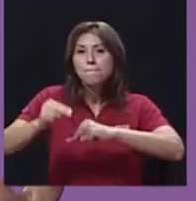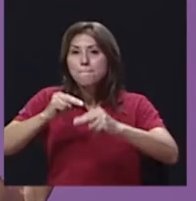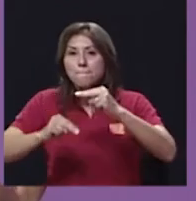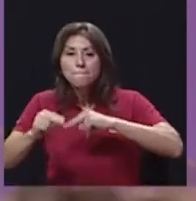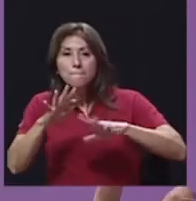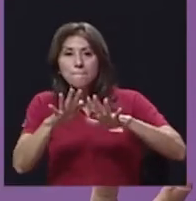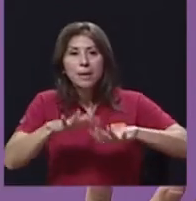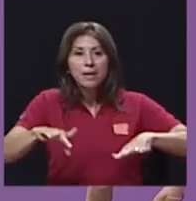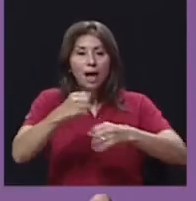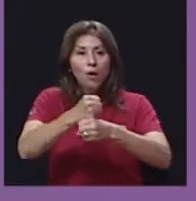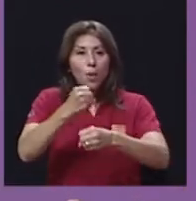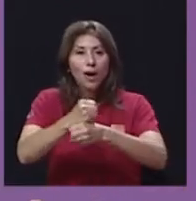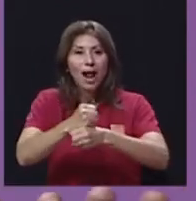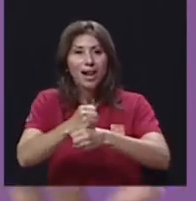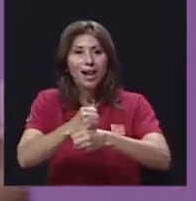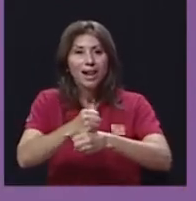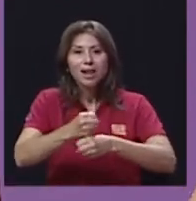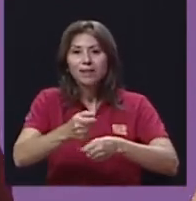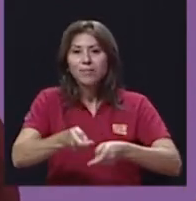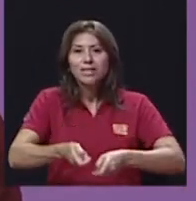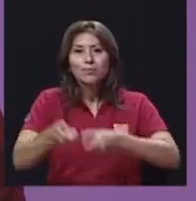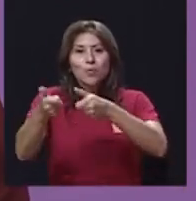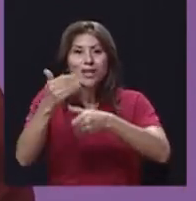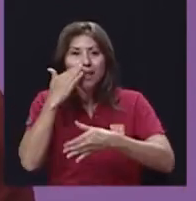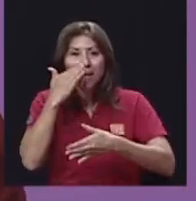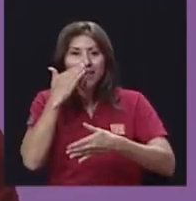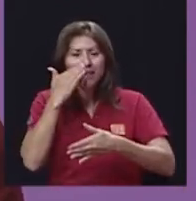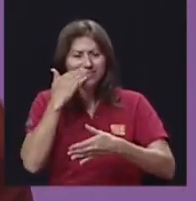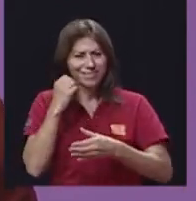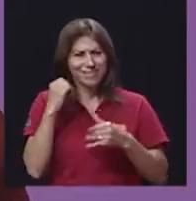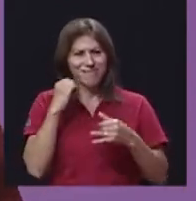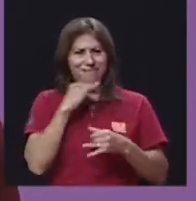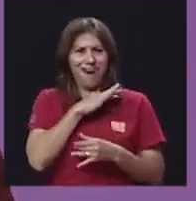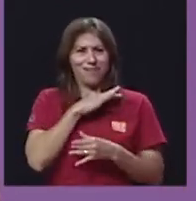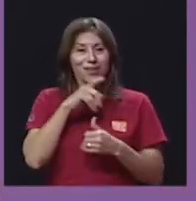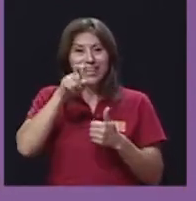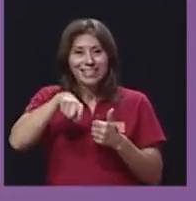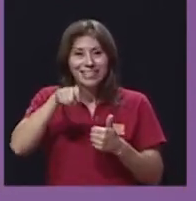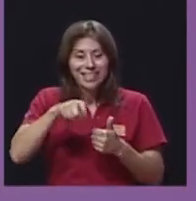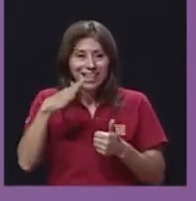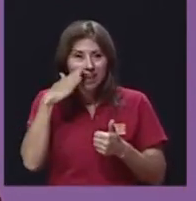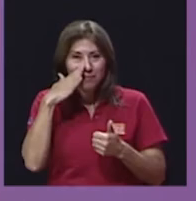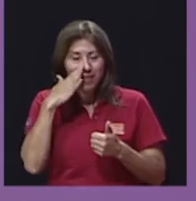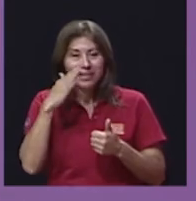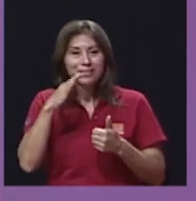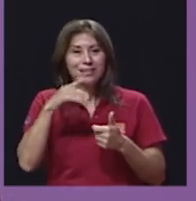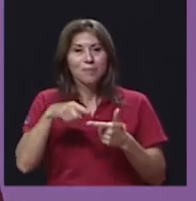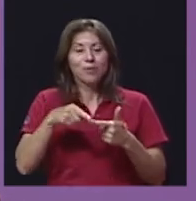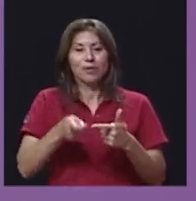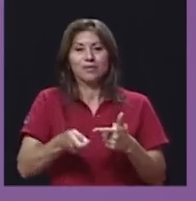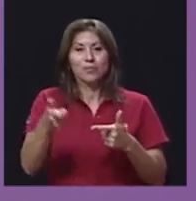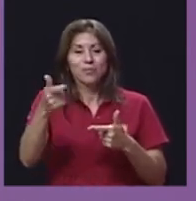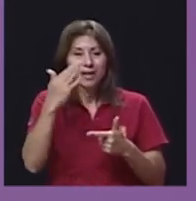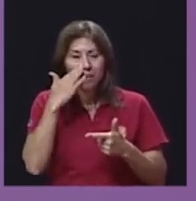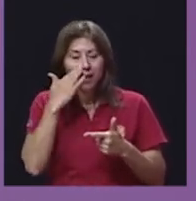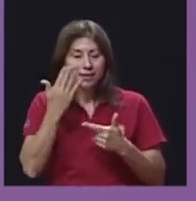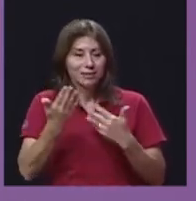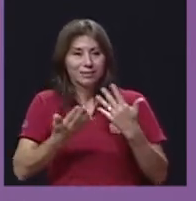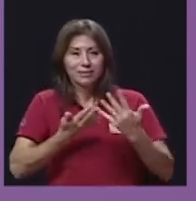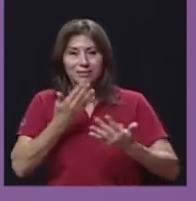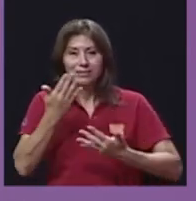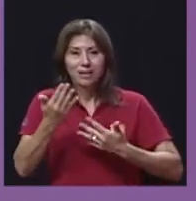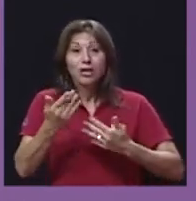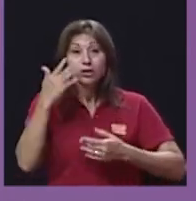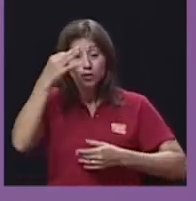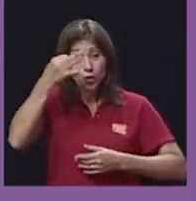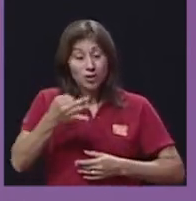y las esfuerzas es una contradicción yo creo que hay opciones digamos de decir a mí yo me parece digamos que